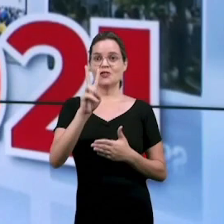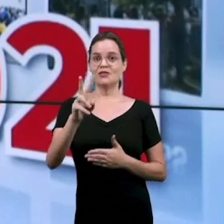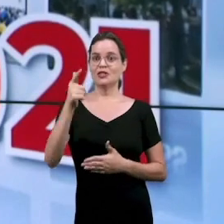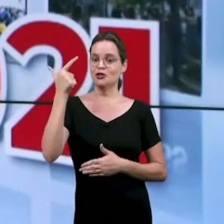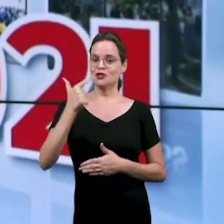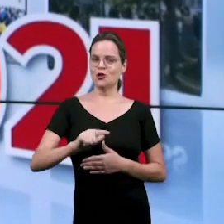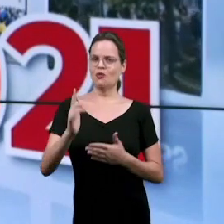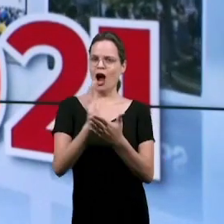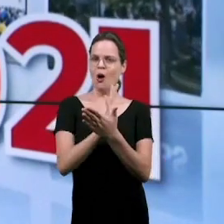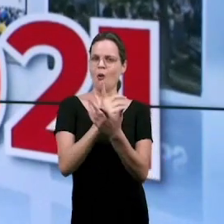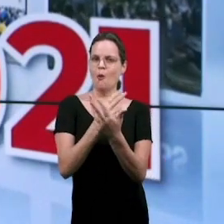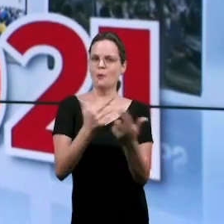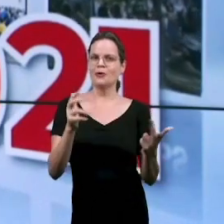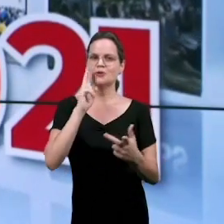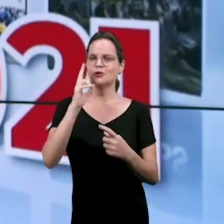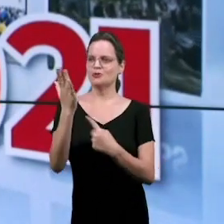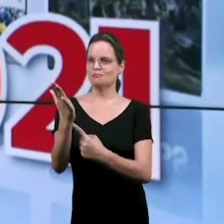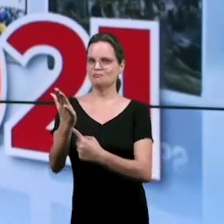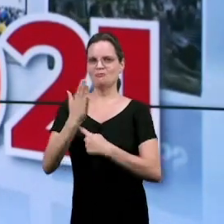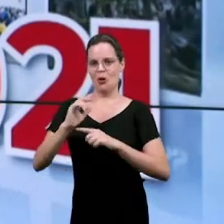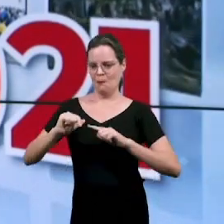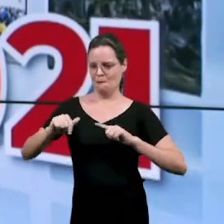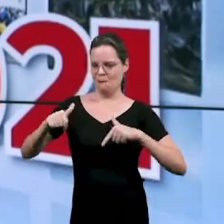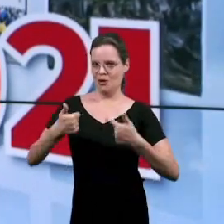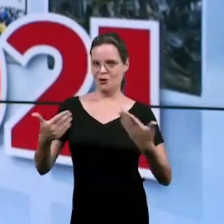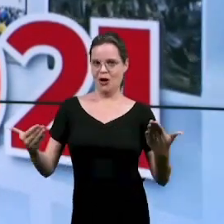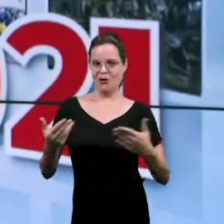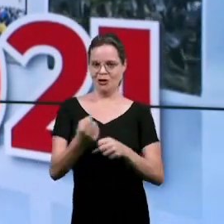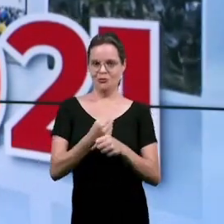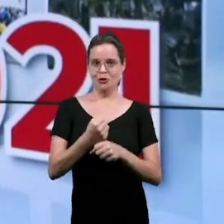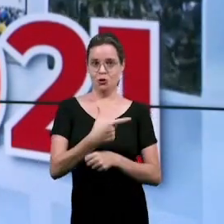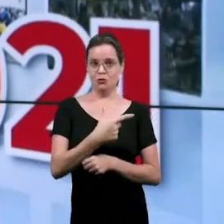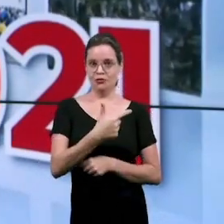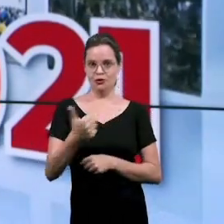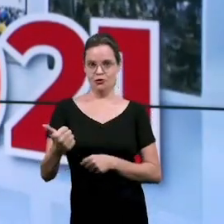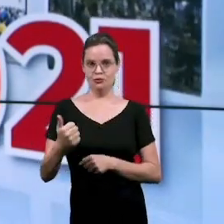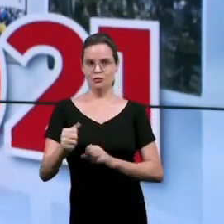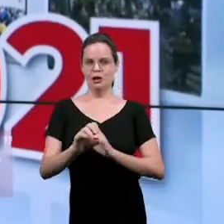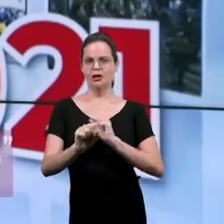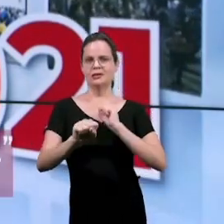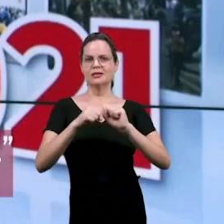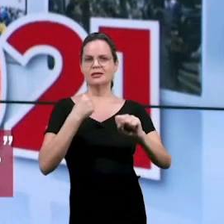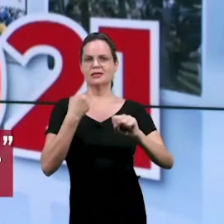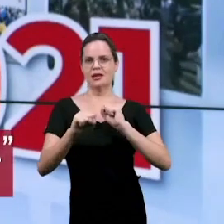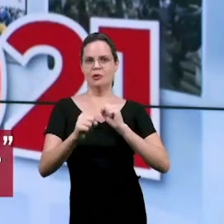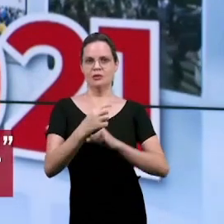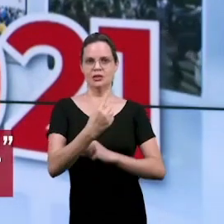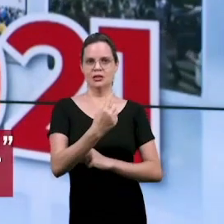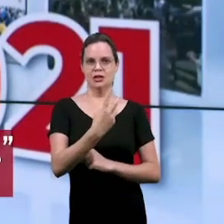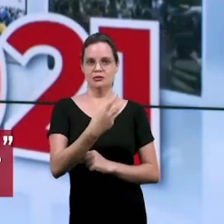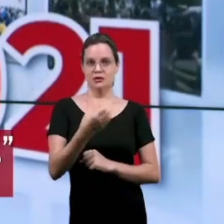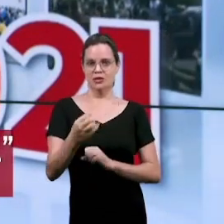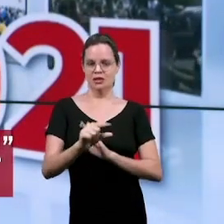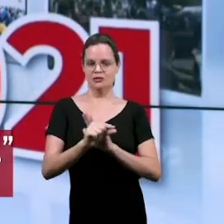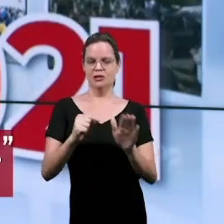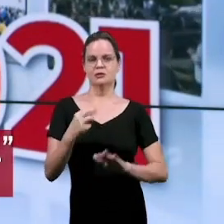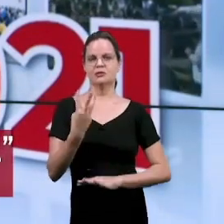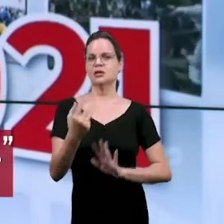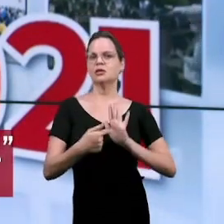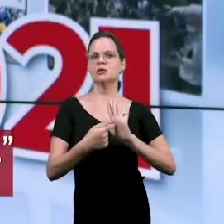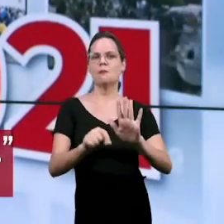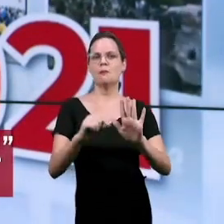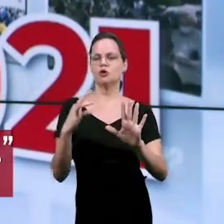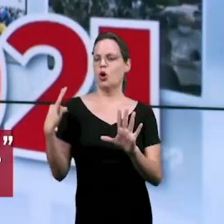ver algunas cosas que el Señor ha hecho por nosotros este año que está llegando al final. Salmo 126, versículo